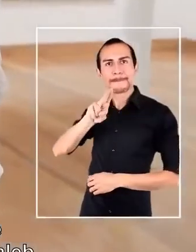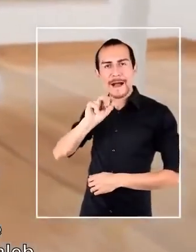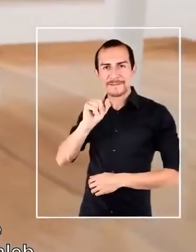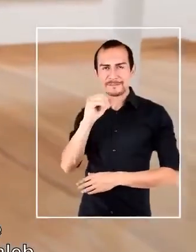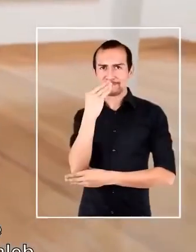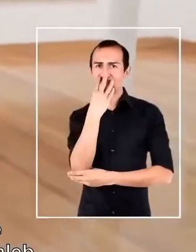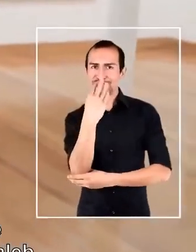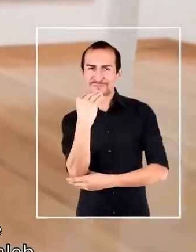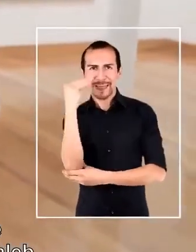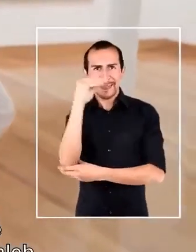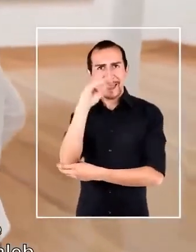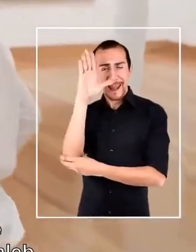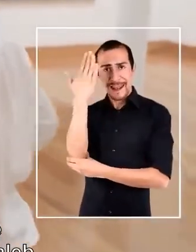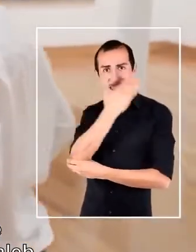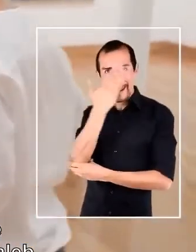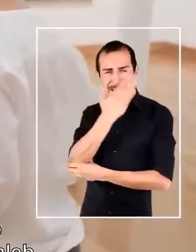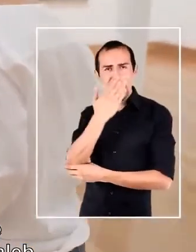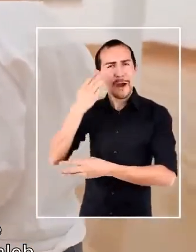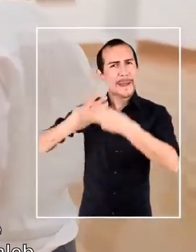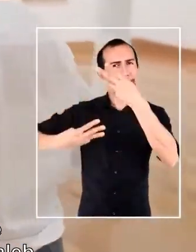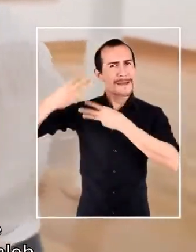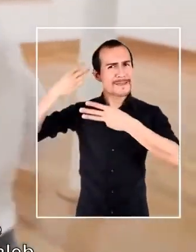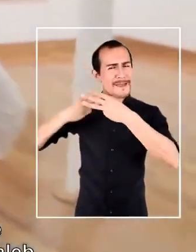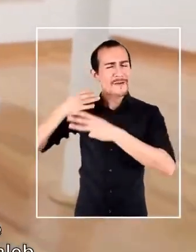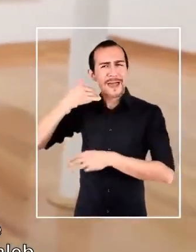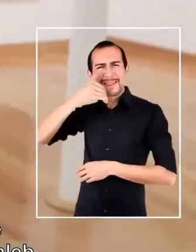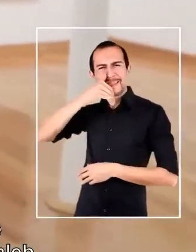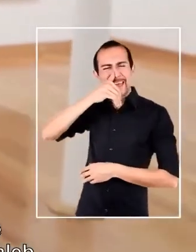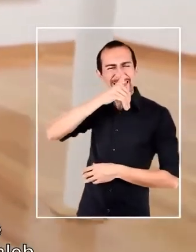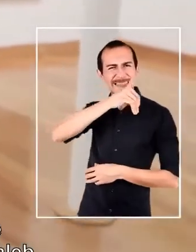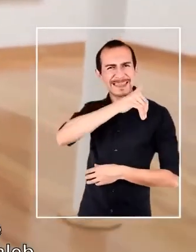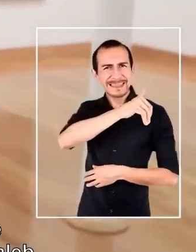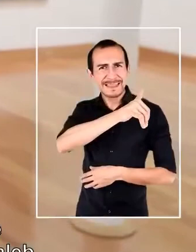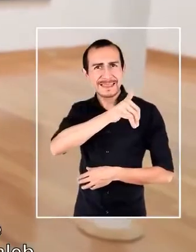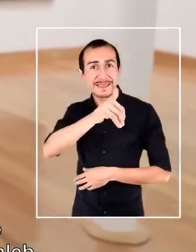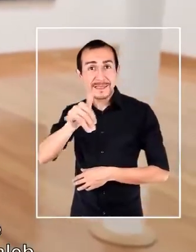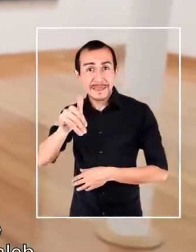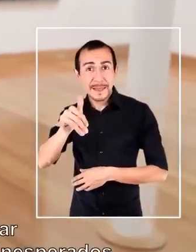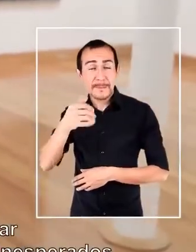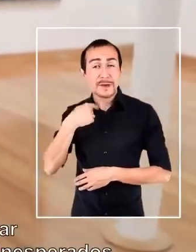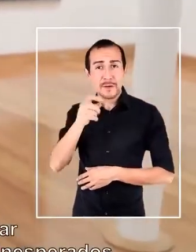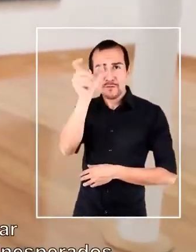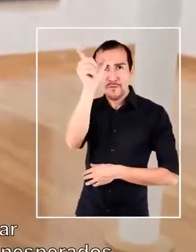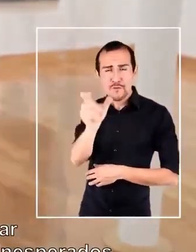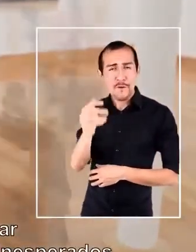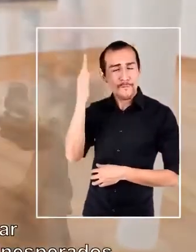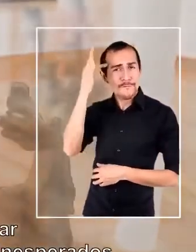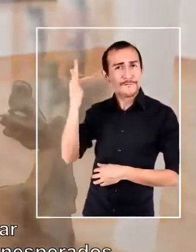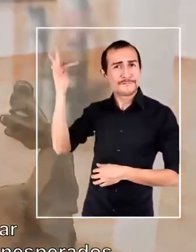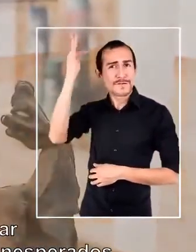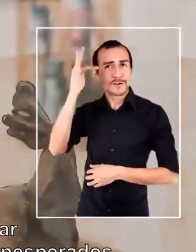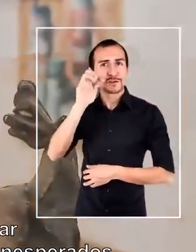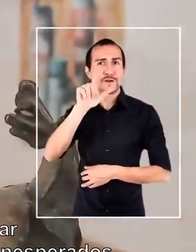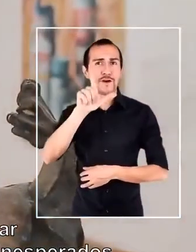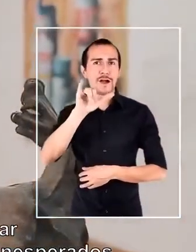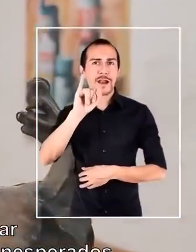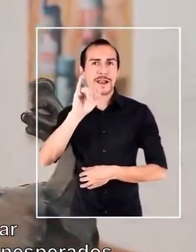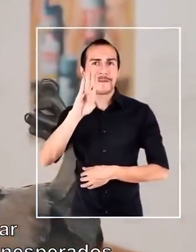Cisne Negro es una metáfora de hace muchísimo tiempo que Nissim Taleb, un filósofo